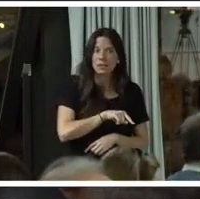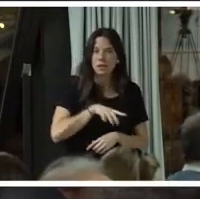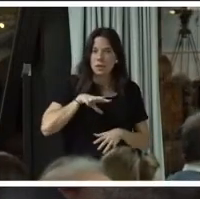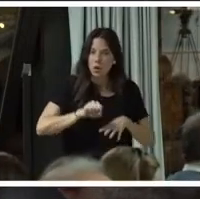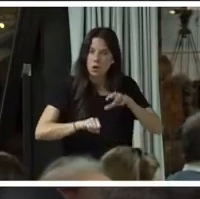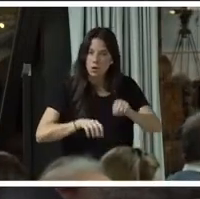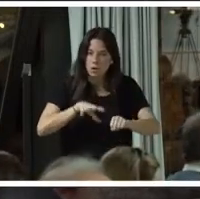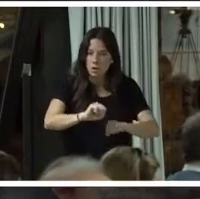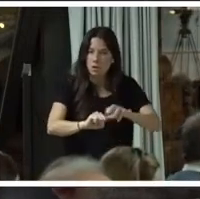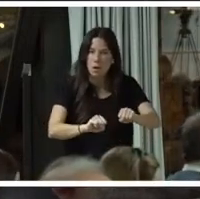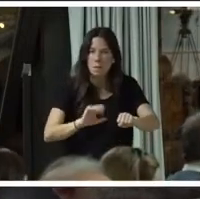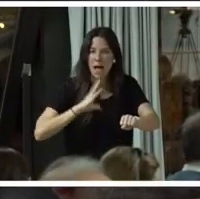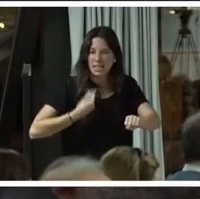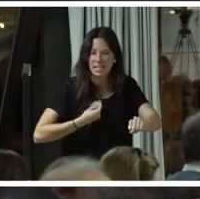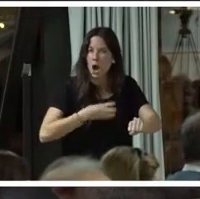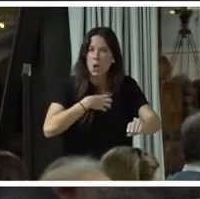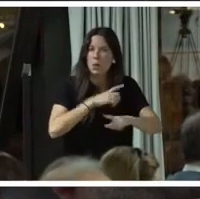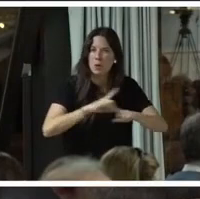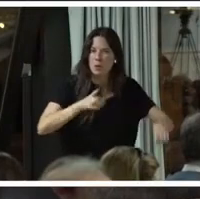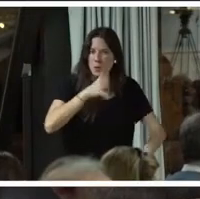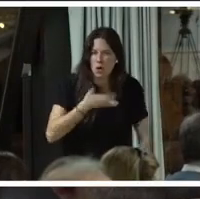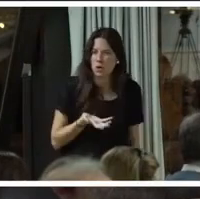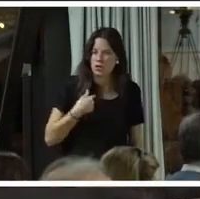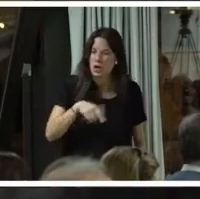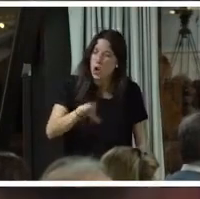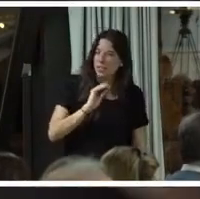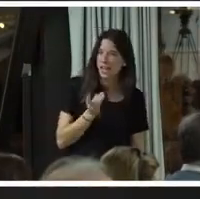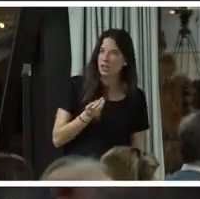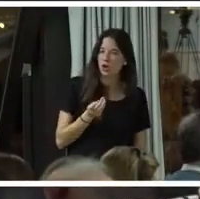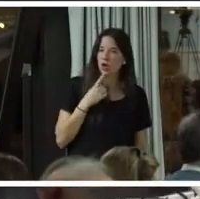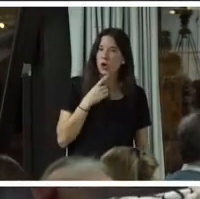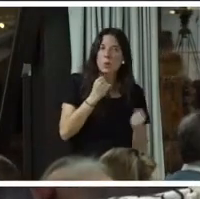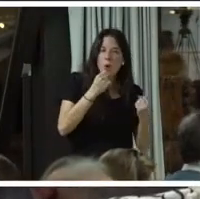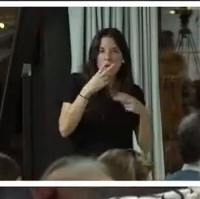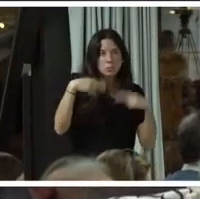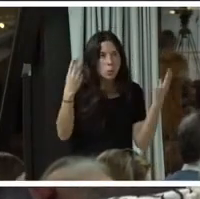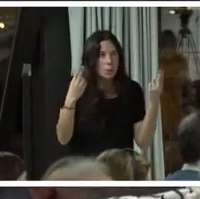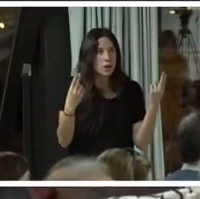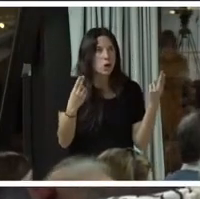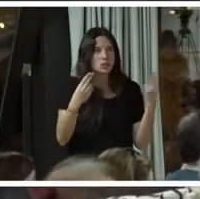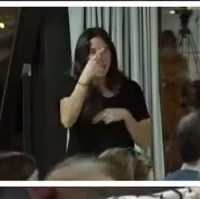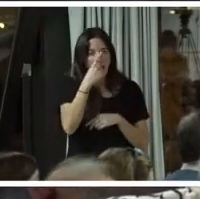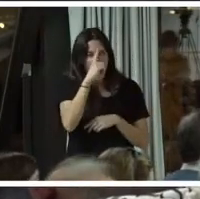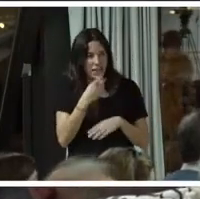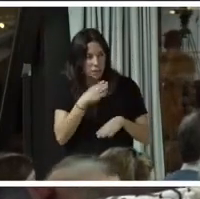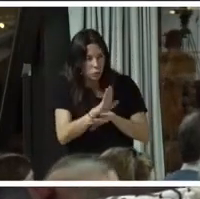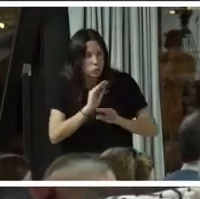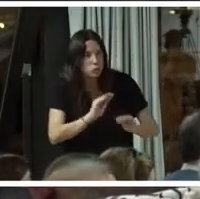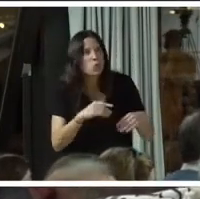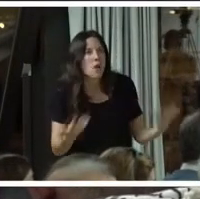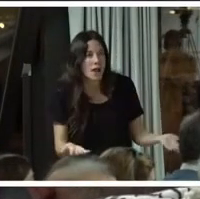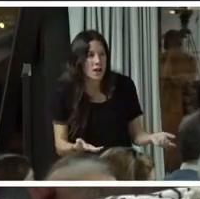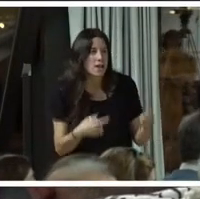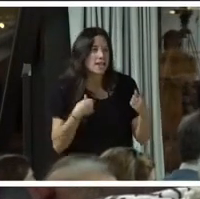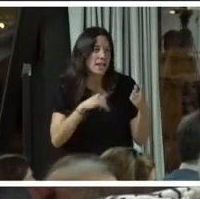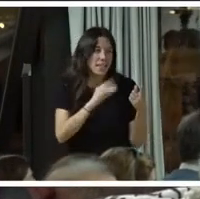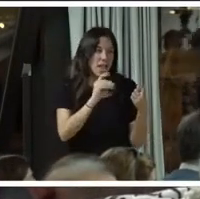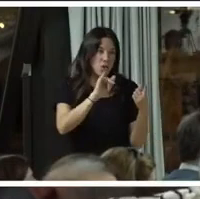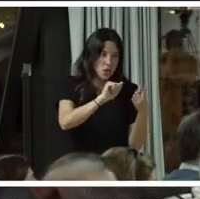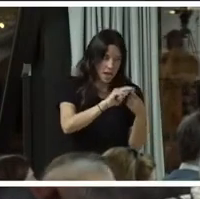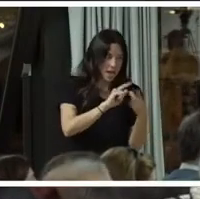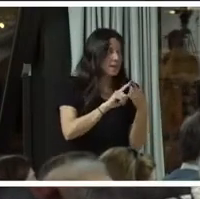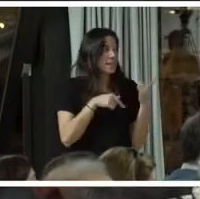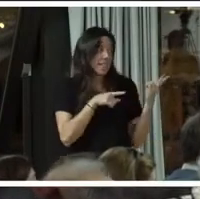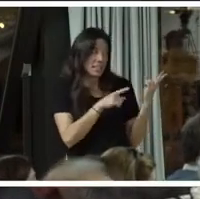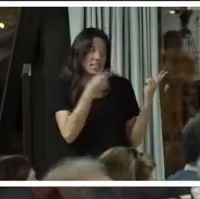colonizando Palestina es decir no entiendo Cuál es la actitud de los poderes públicos y os comino tanto a idoya como a